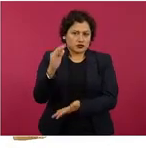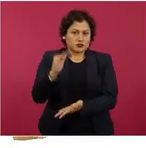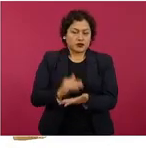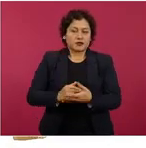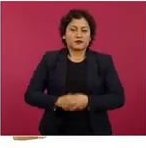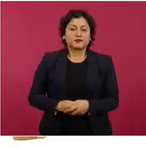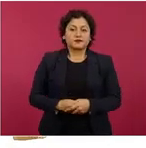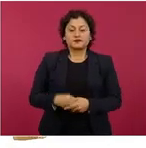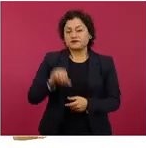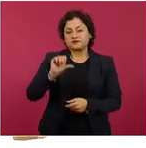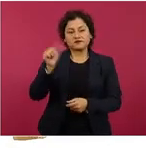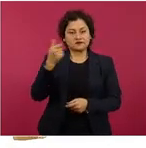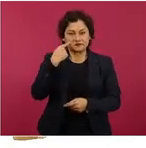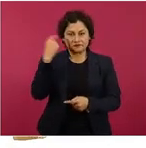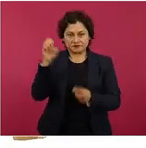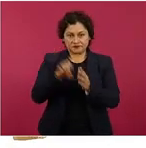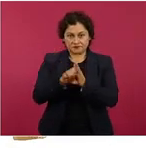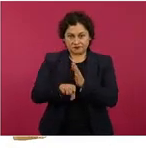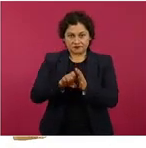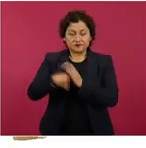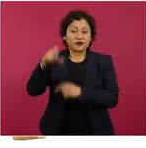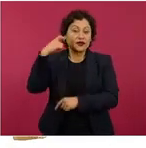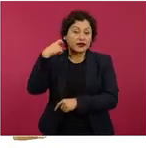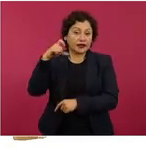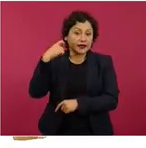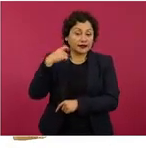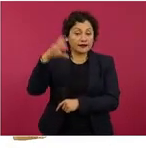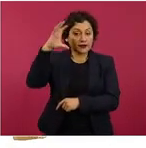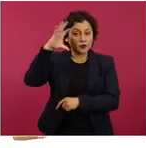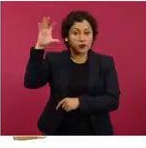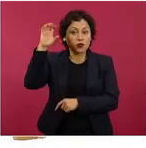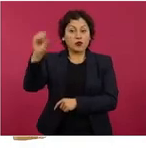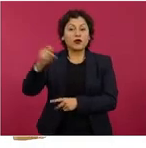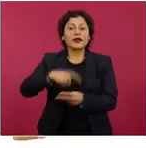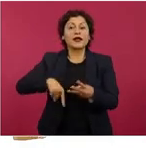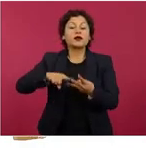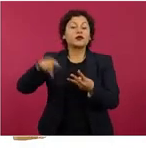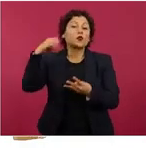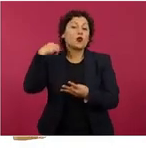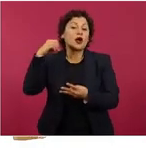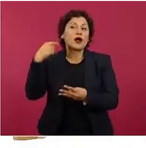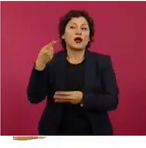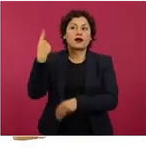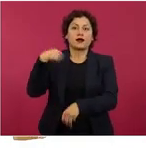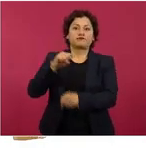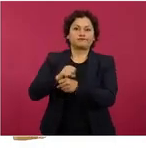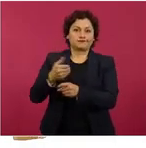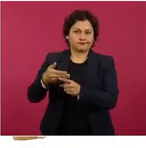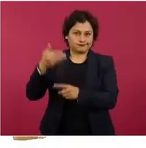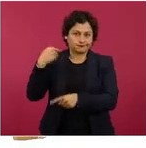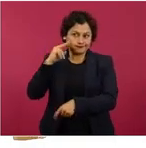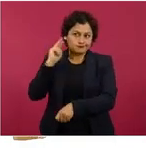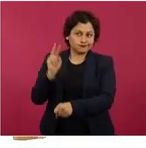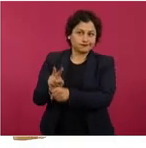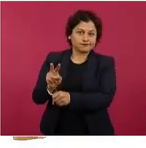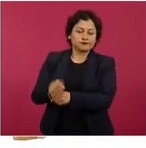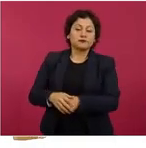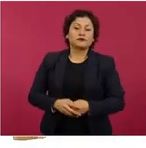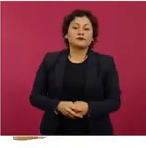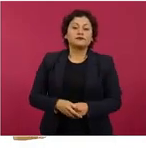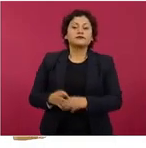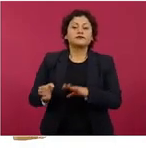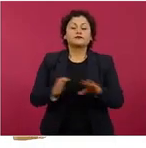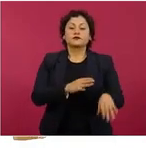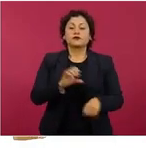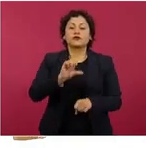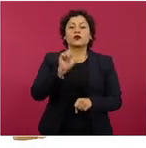tenemos más ejemplos en Querétaro, en Morelos y en Oaxaca la semana pasada. Y ahora para cilindros de gas